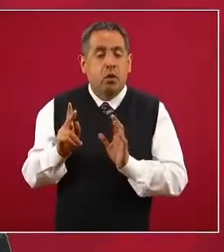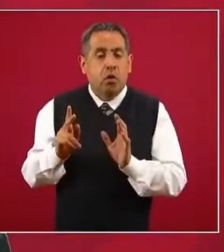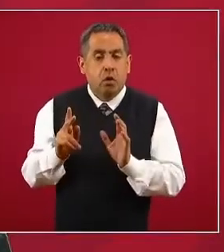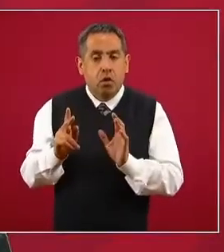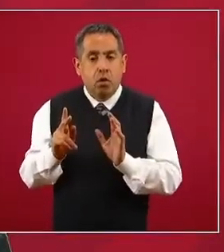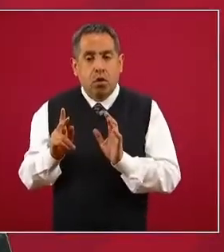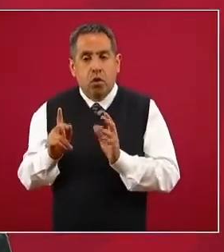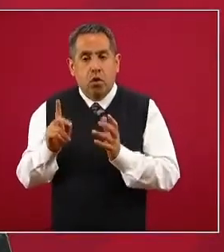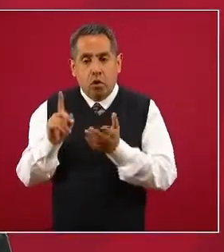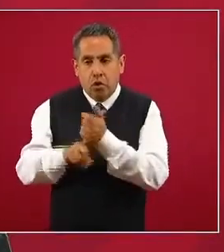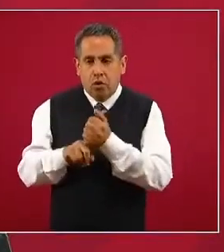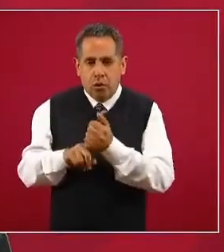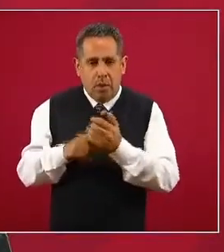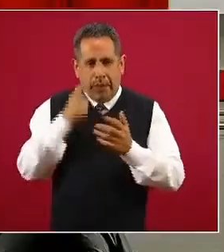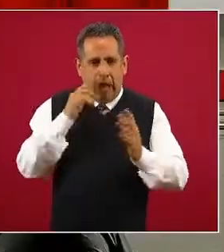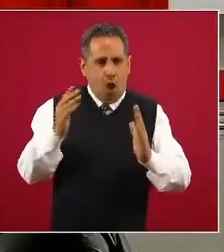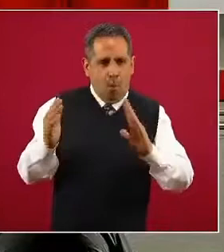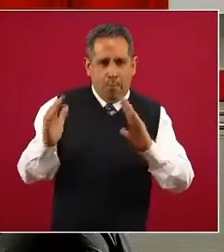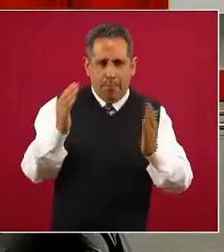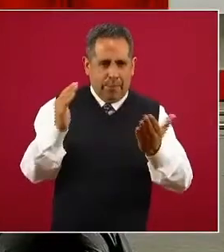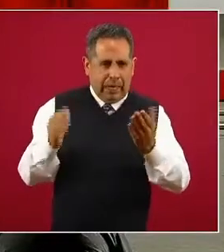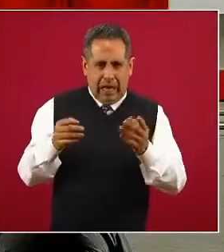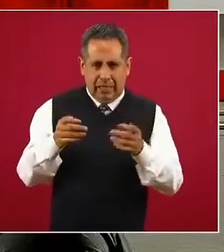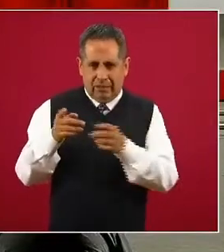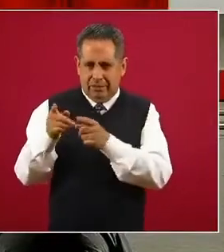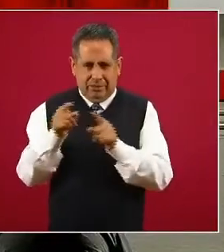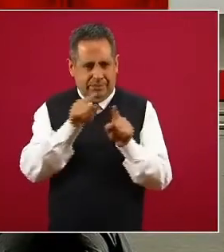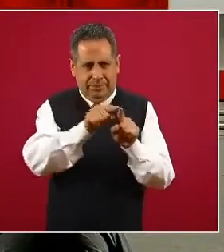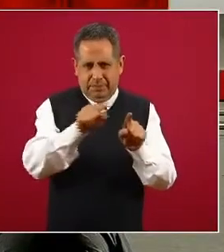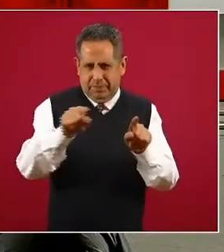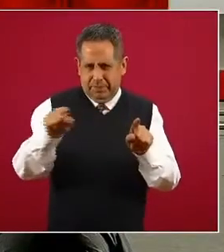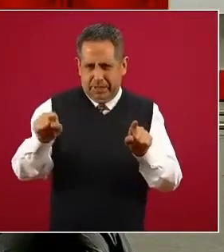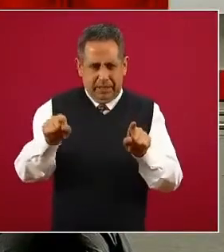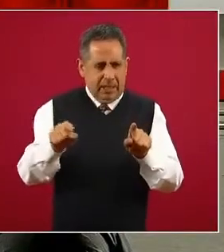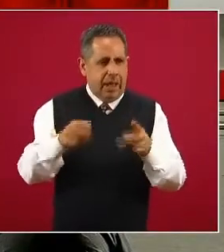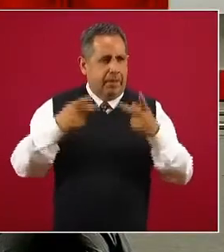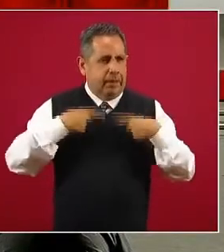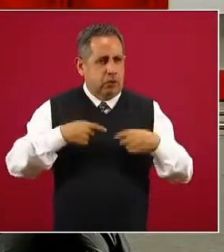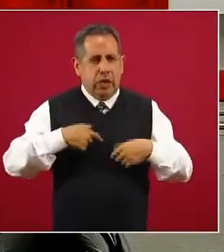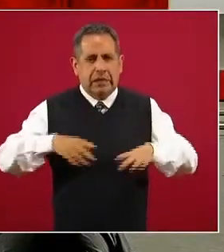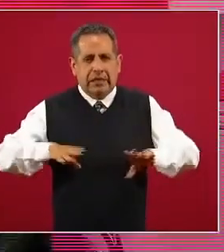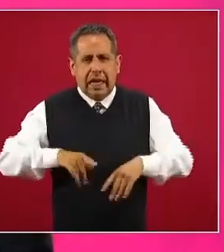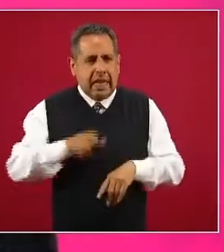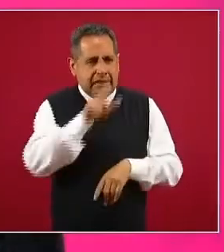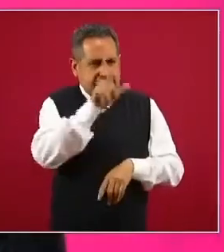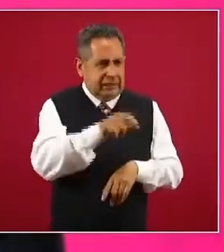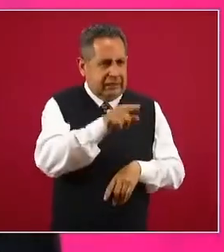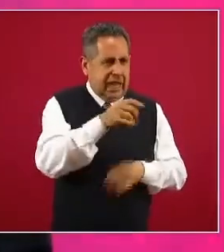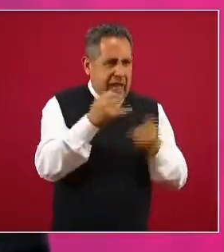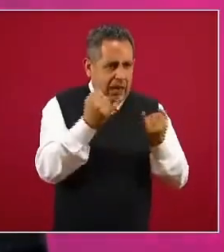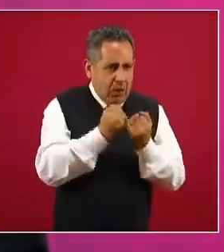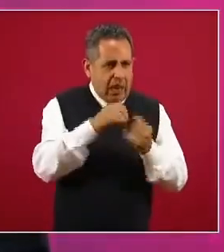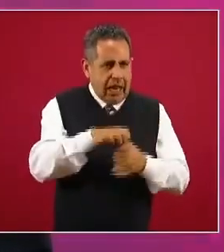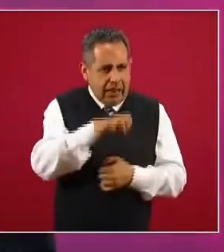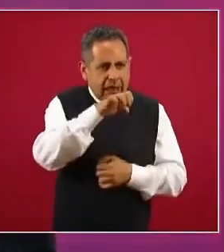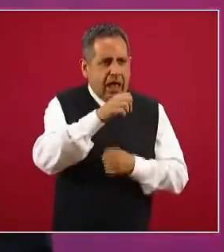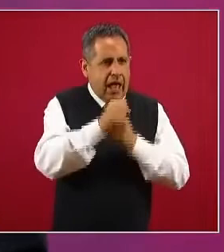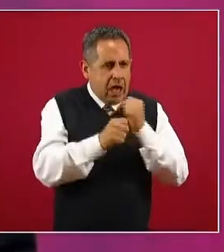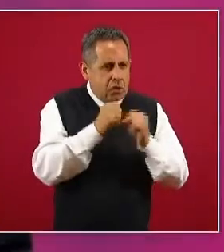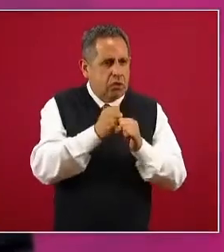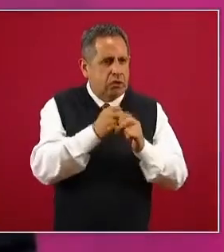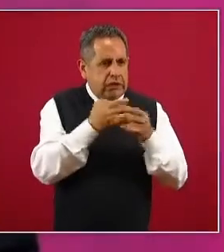permite tener un grupo de comparación que tenga características muy semejantes de edad, de